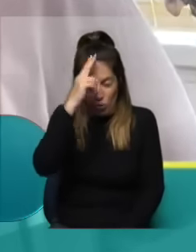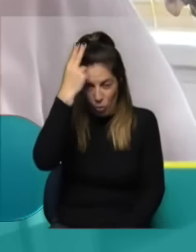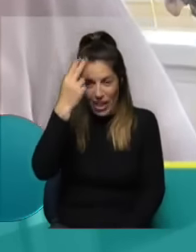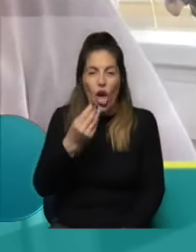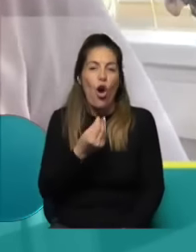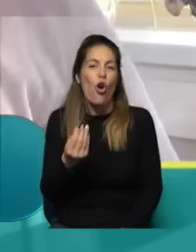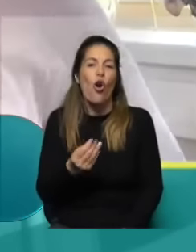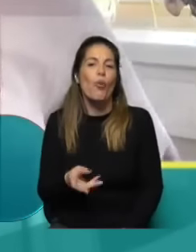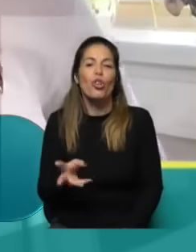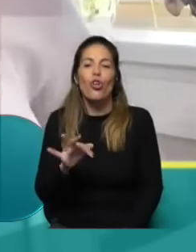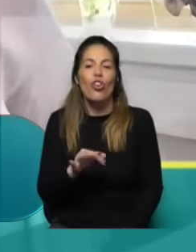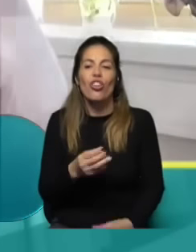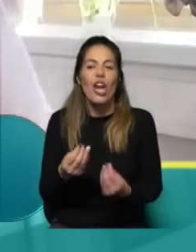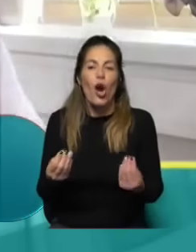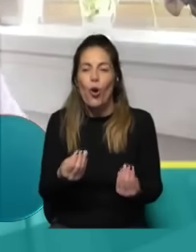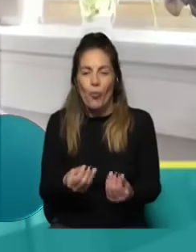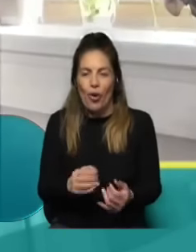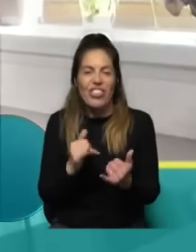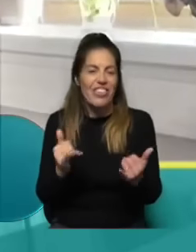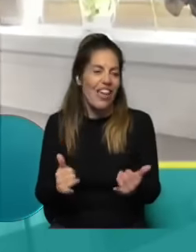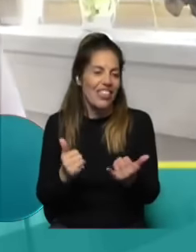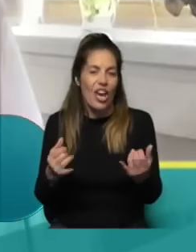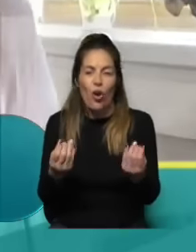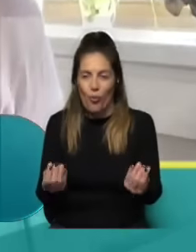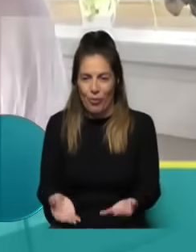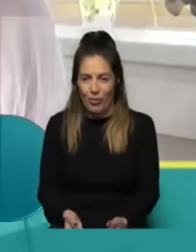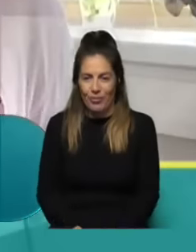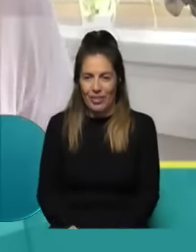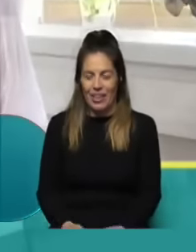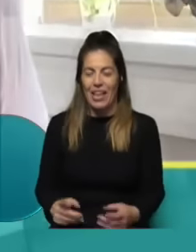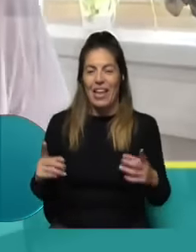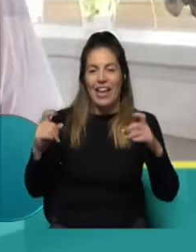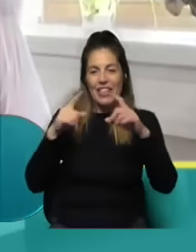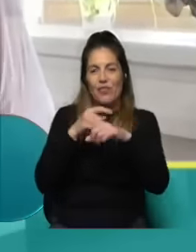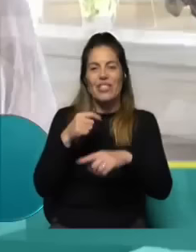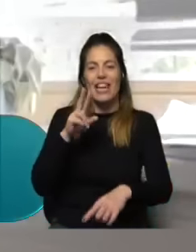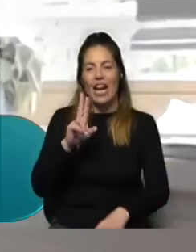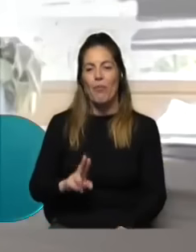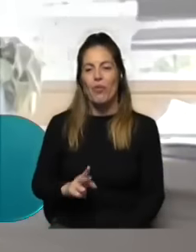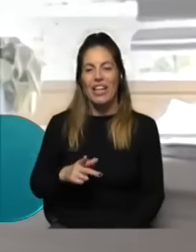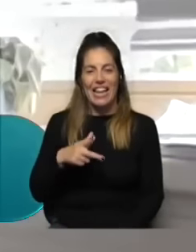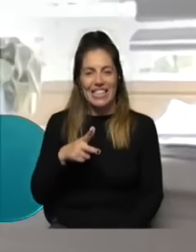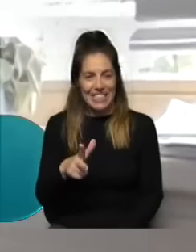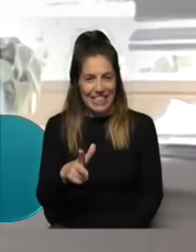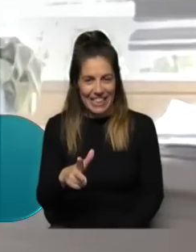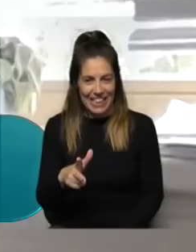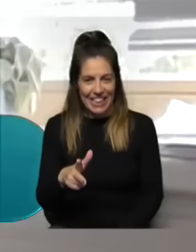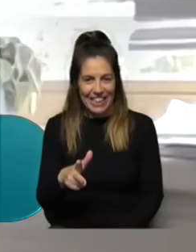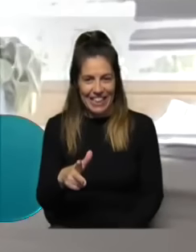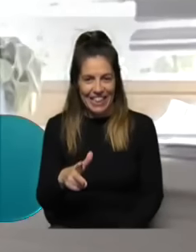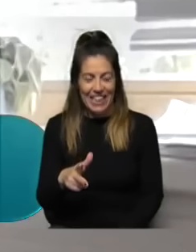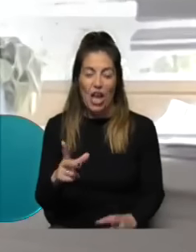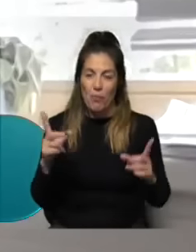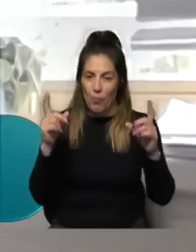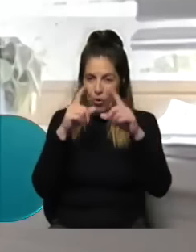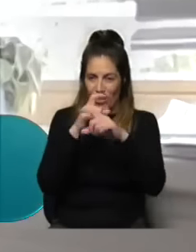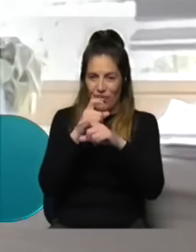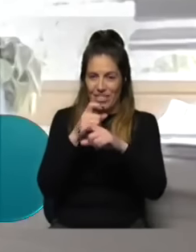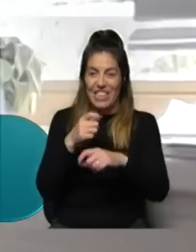es el día a día? Bueno, es difícil. República Checa, voy a decir, no se entiende nada, ¿no? Es muy difícil el